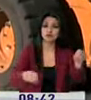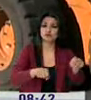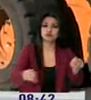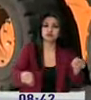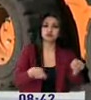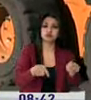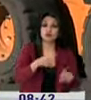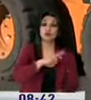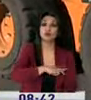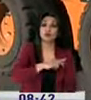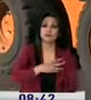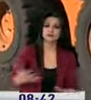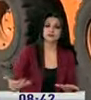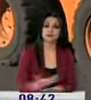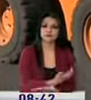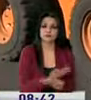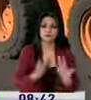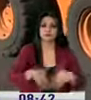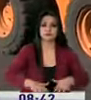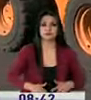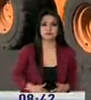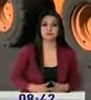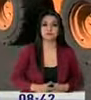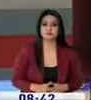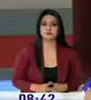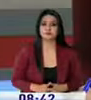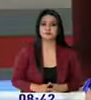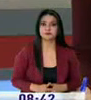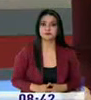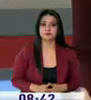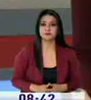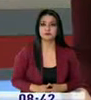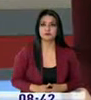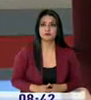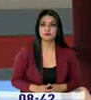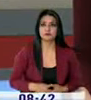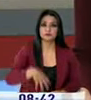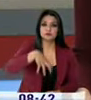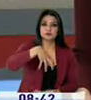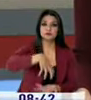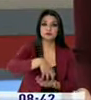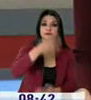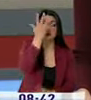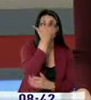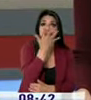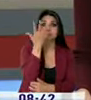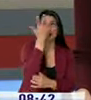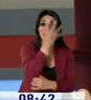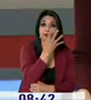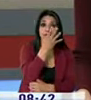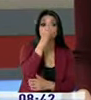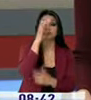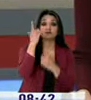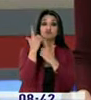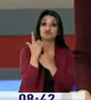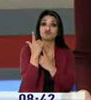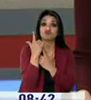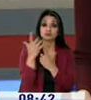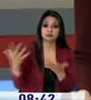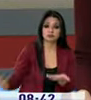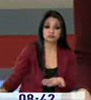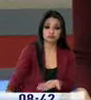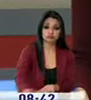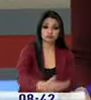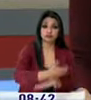municipio recuperada. En Quito informó Iván Casamen. Y en la provincia de Esmeraldas, elementos de la Armada decomisaron en